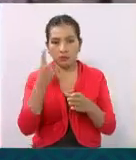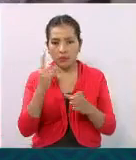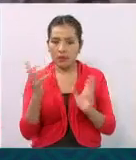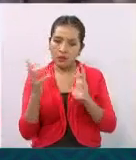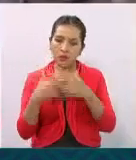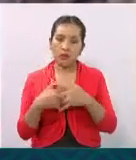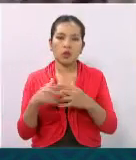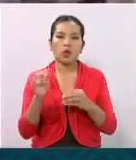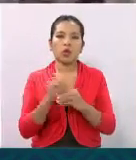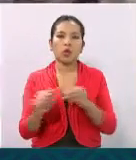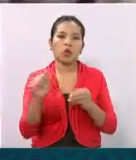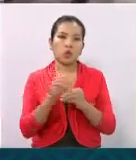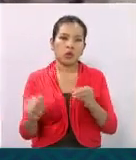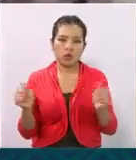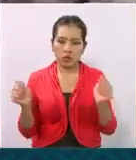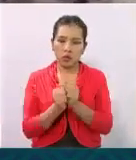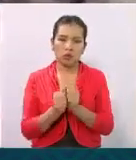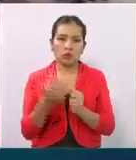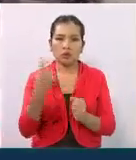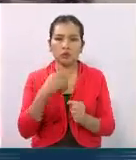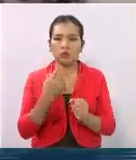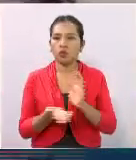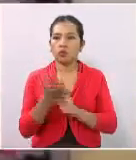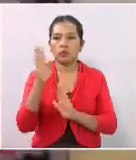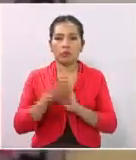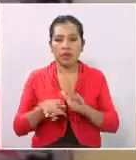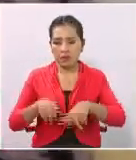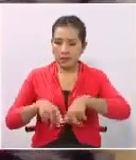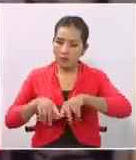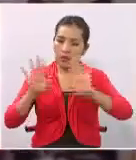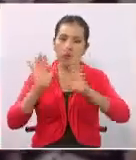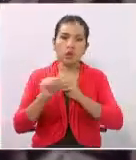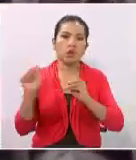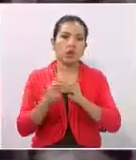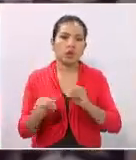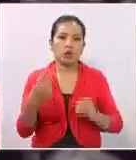indexado al dólar, porque nosotros como jubilados tenemos que garantizarlo.